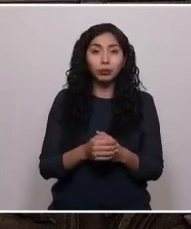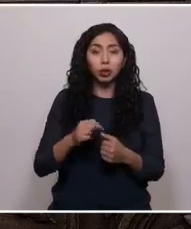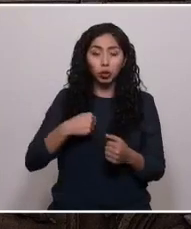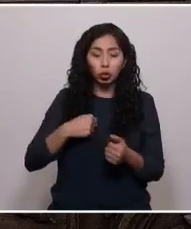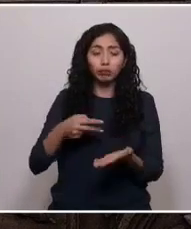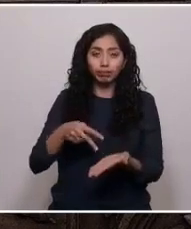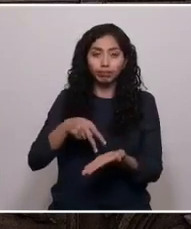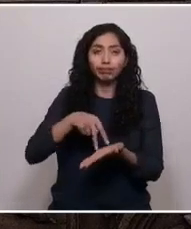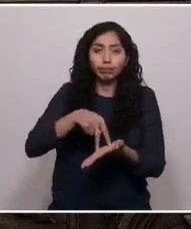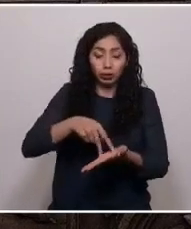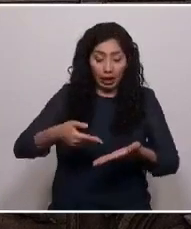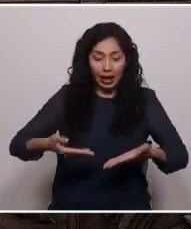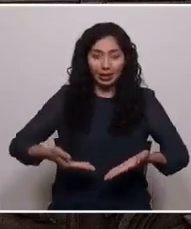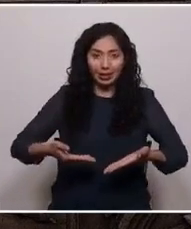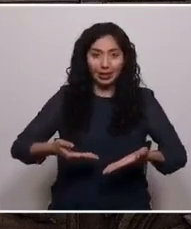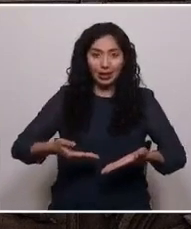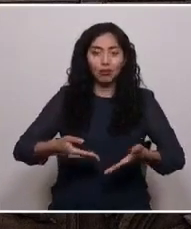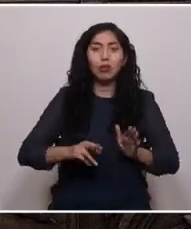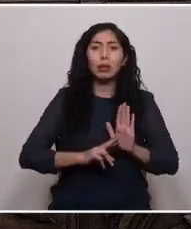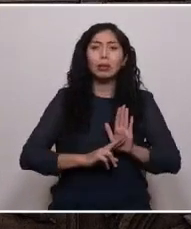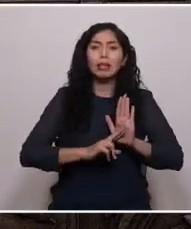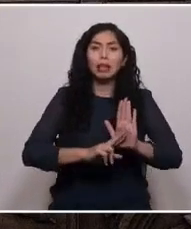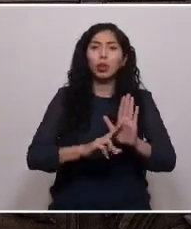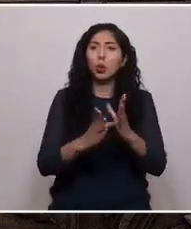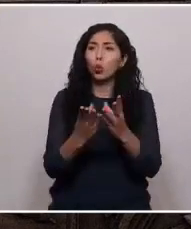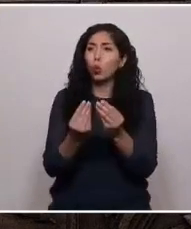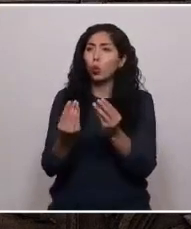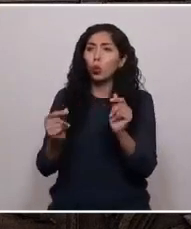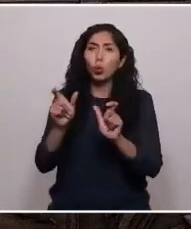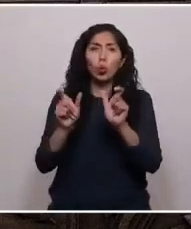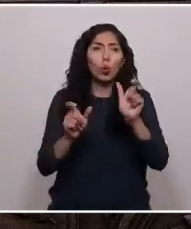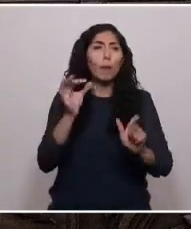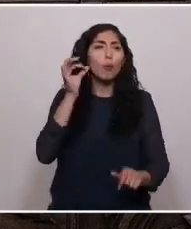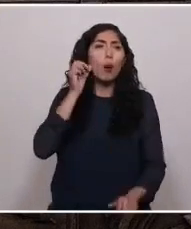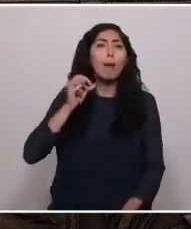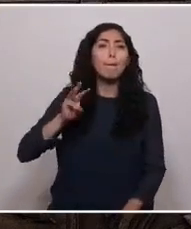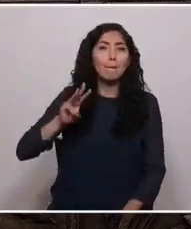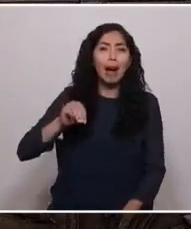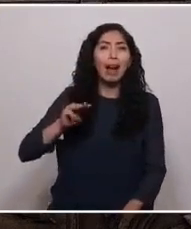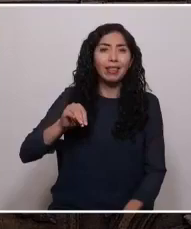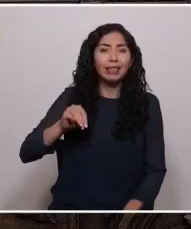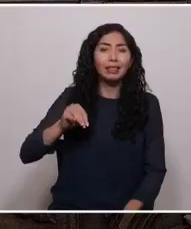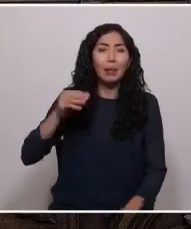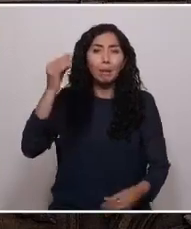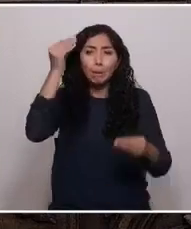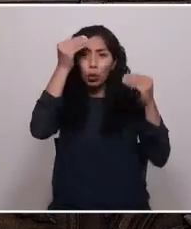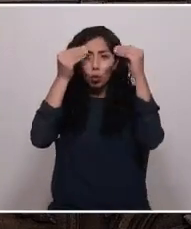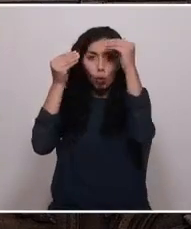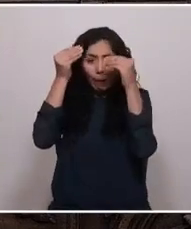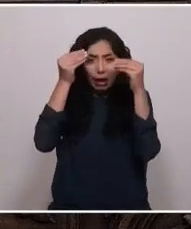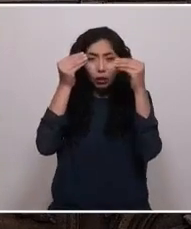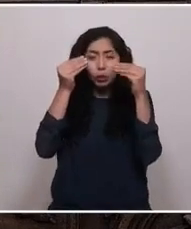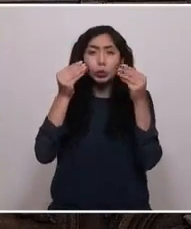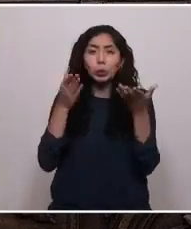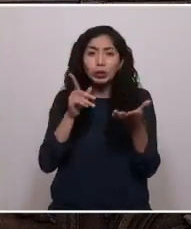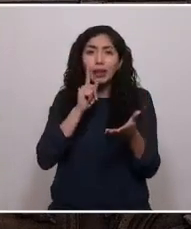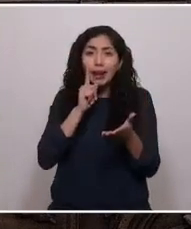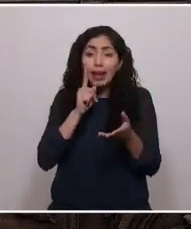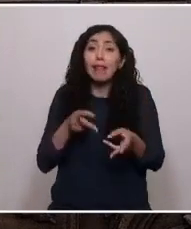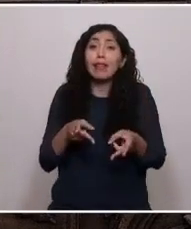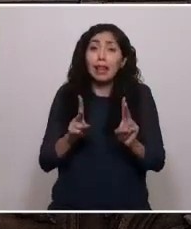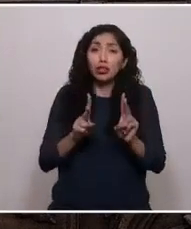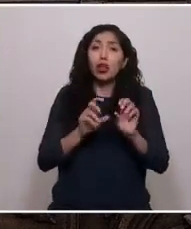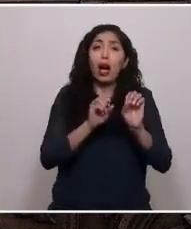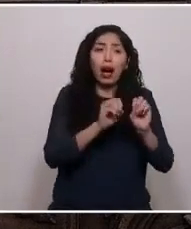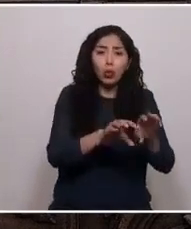en este estrado representando a miles de madres preocupadas por él por conservar el derecho preferente a educar a